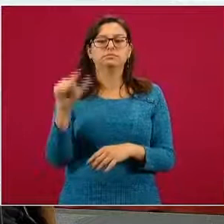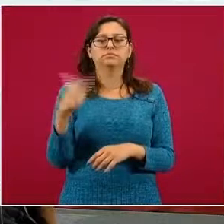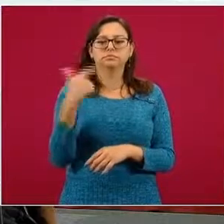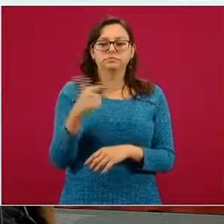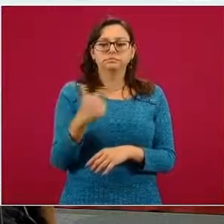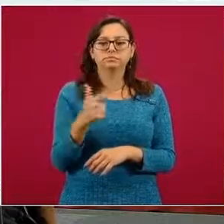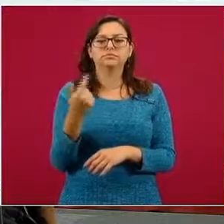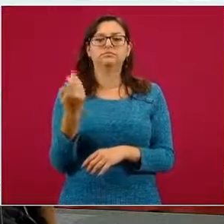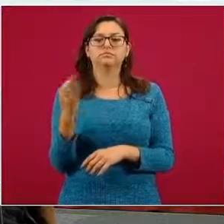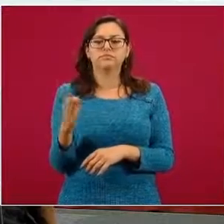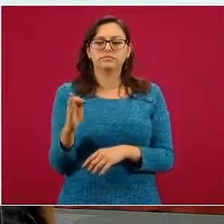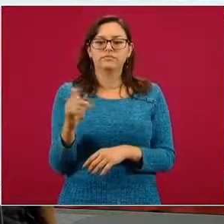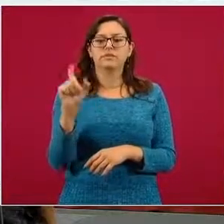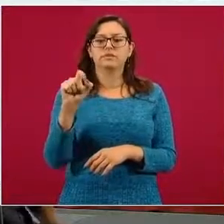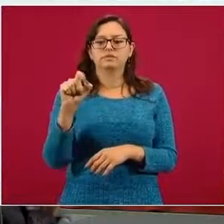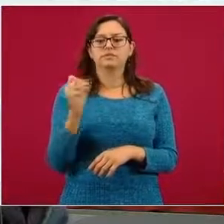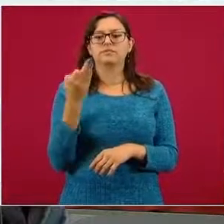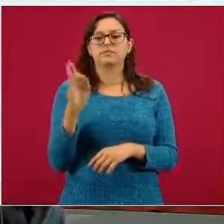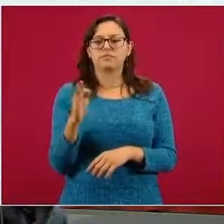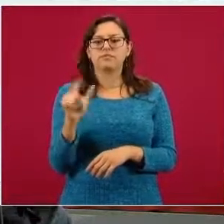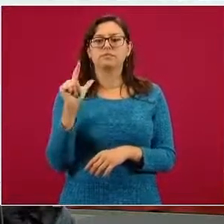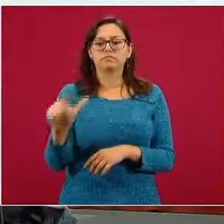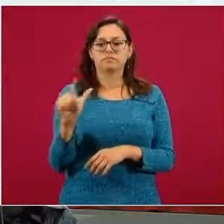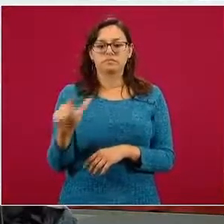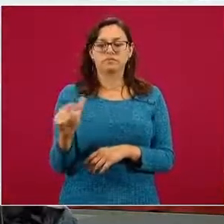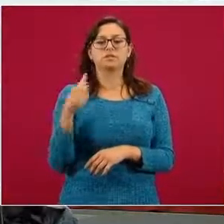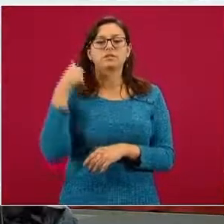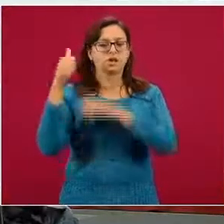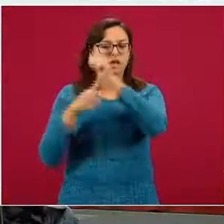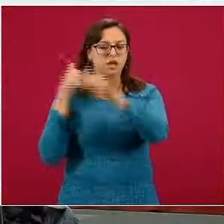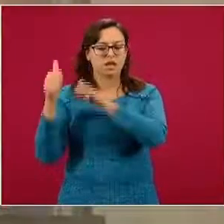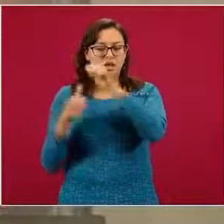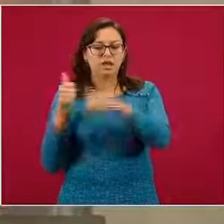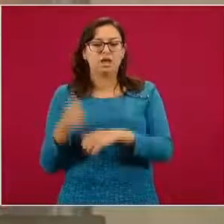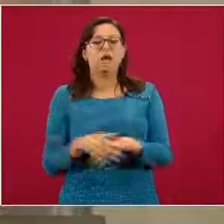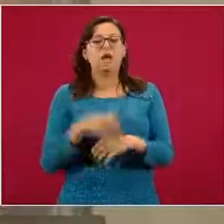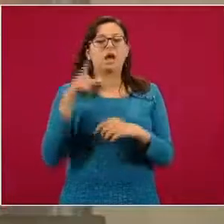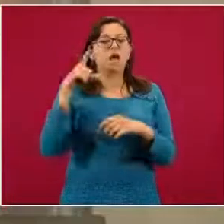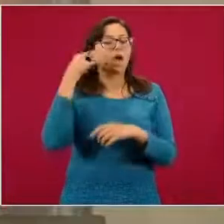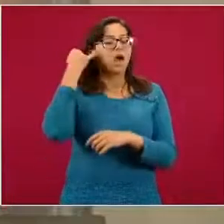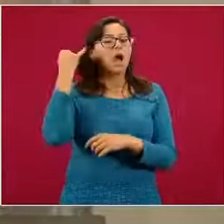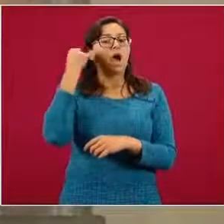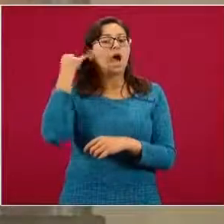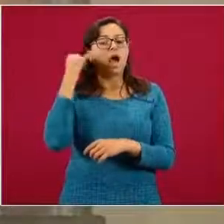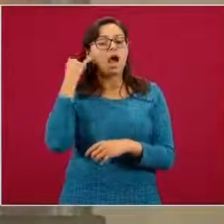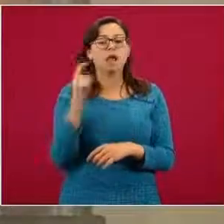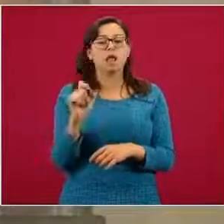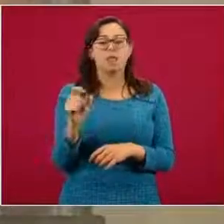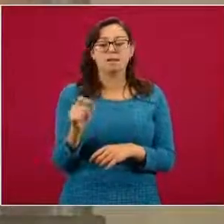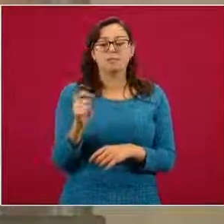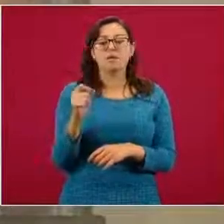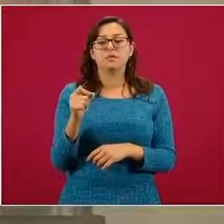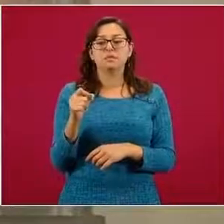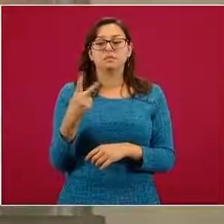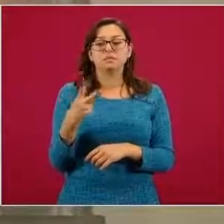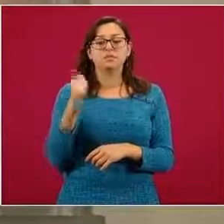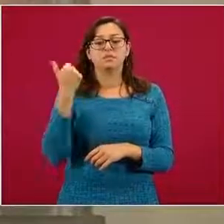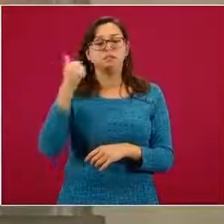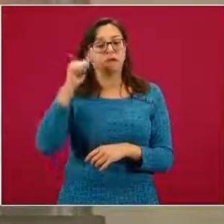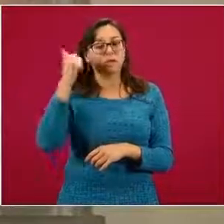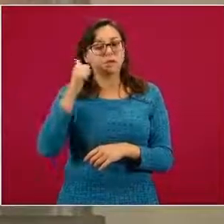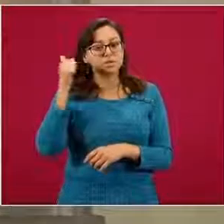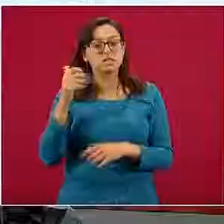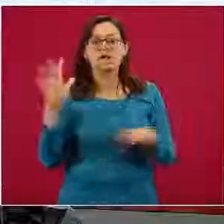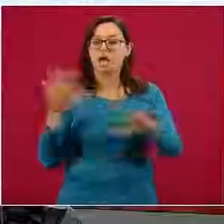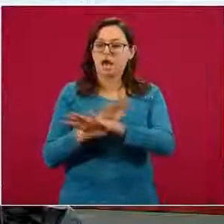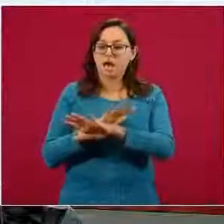febrero, 17 de abril. Japón el 22 de abril cambió su método de informar de las defunciones y agregaron en ese